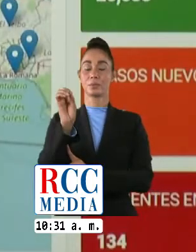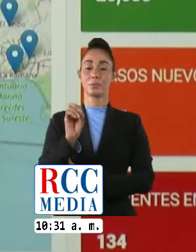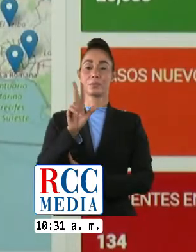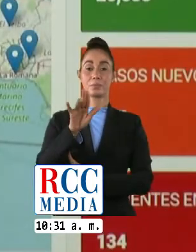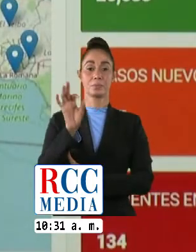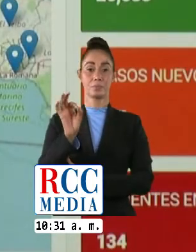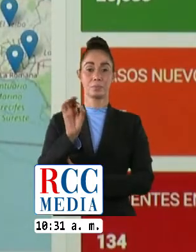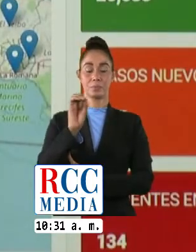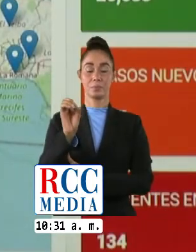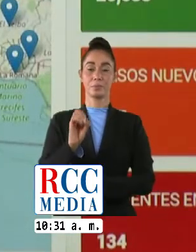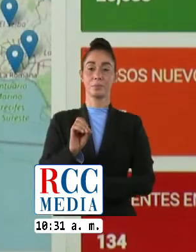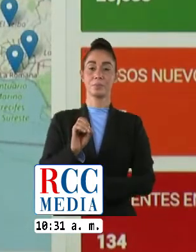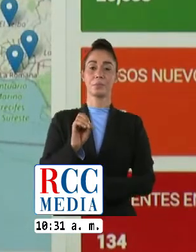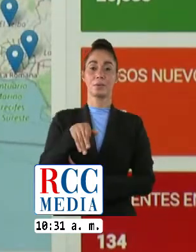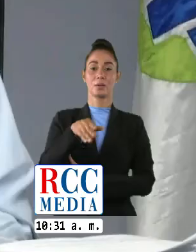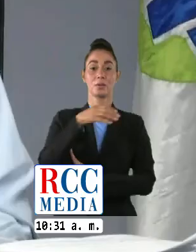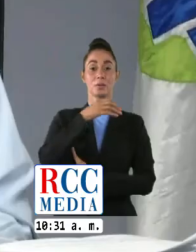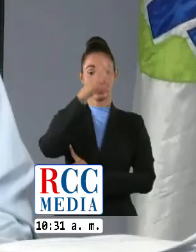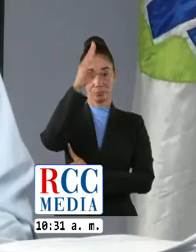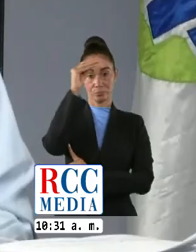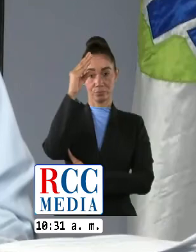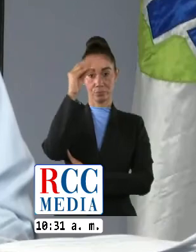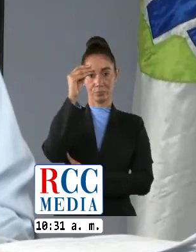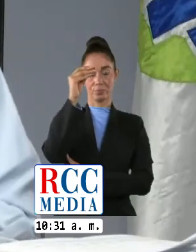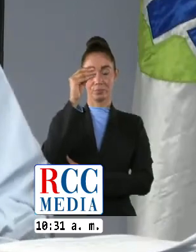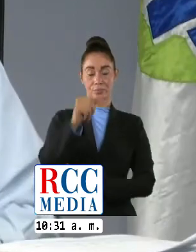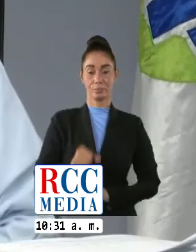53.39% corresponden al sexo masculino.